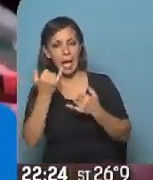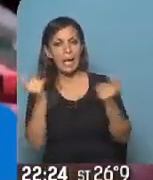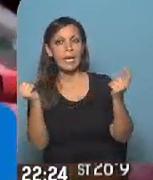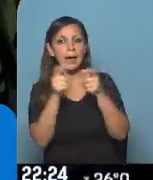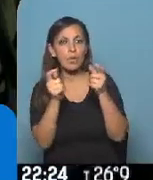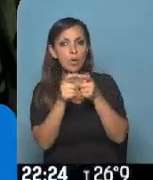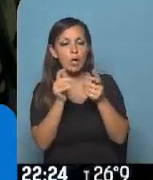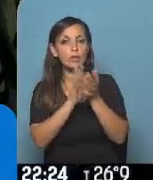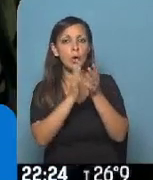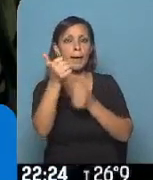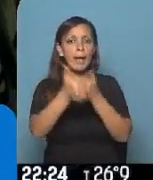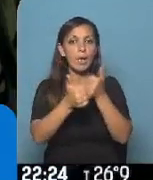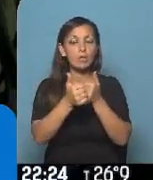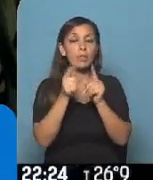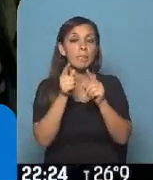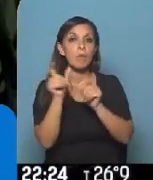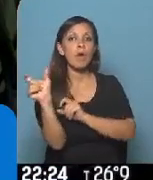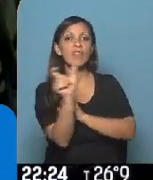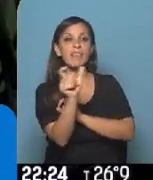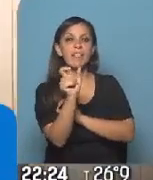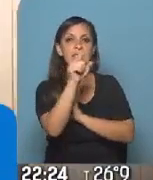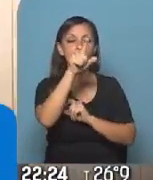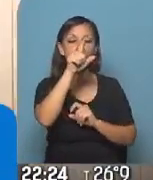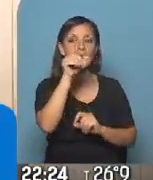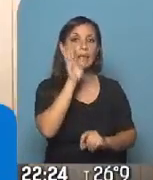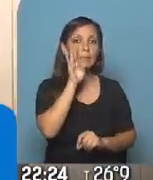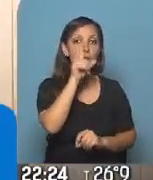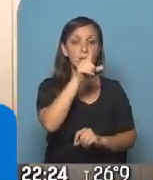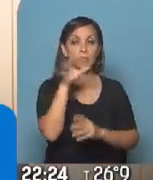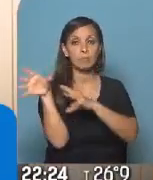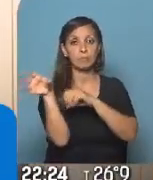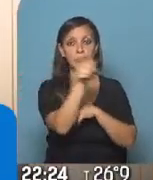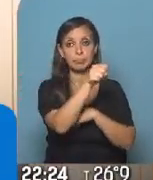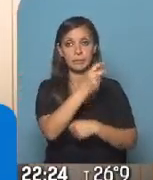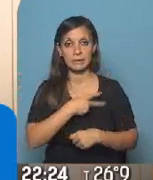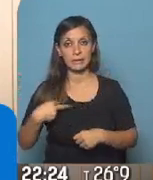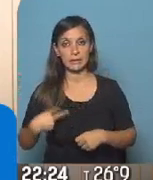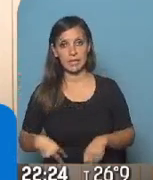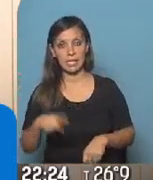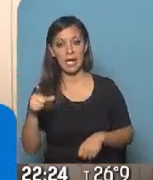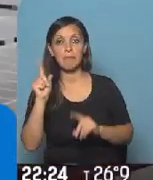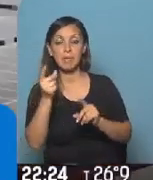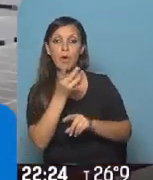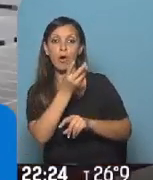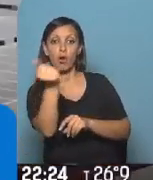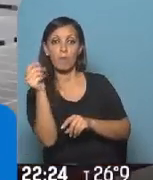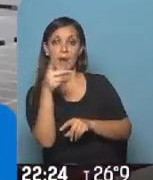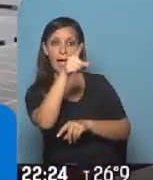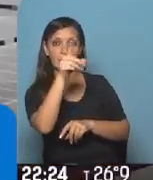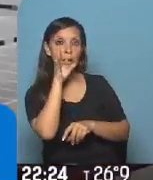incluyendo la brecha entre lo que Estados Unidos importan de China y lo que este país le compra a los